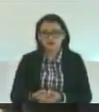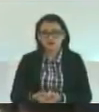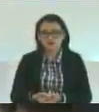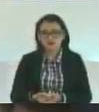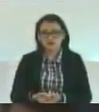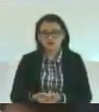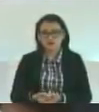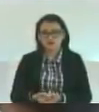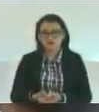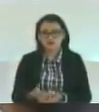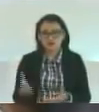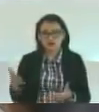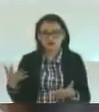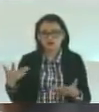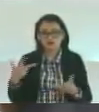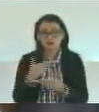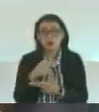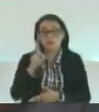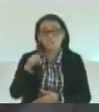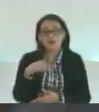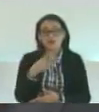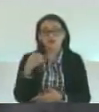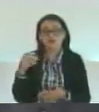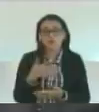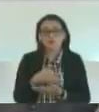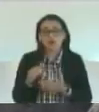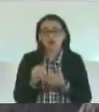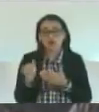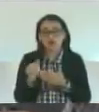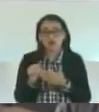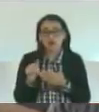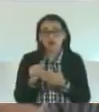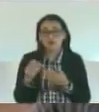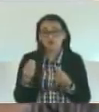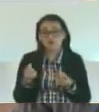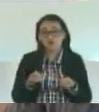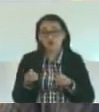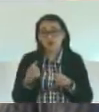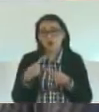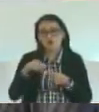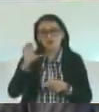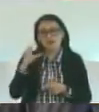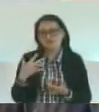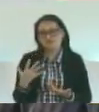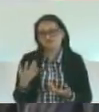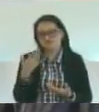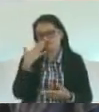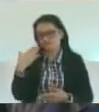Nos tienen secuestrados 1.400 millones de dólares, mucho dinero para Venezuela, quizás para otro país no.